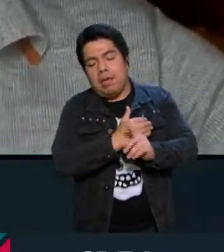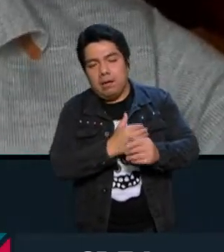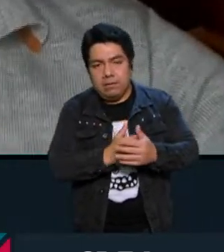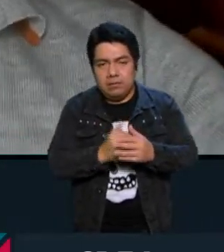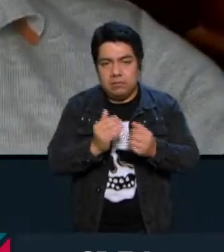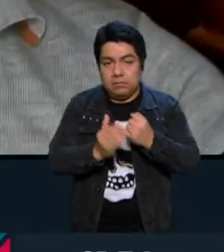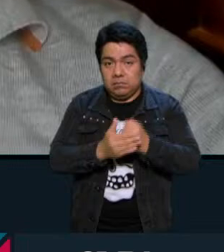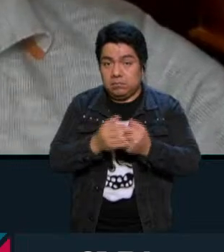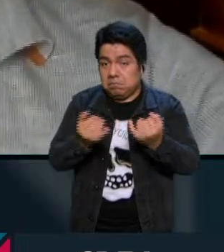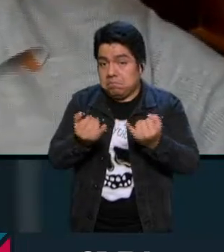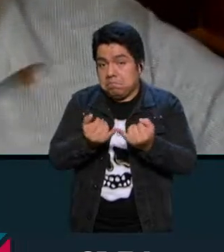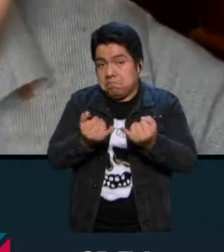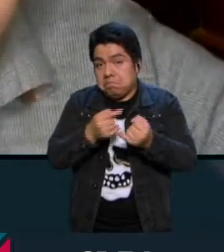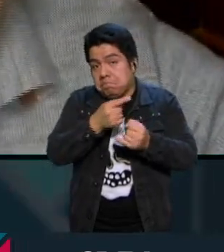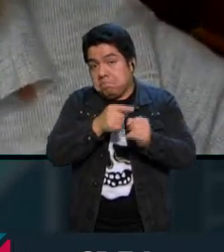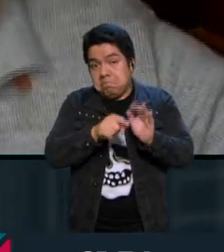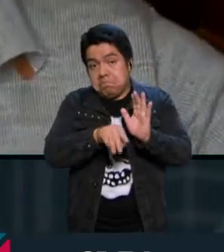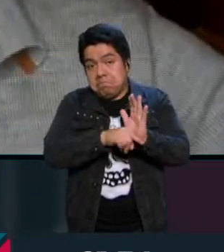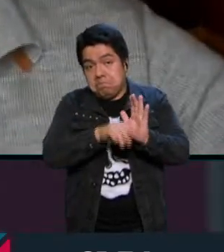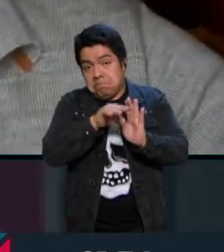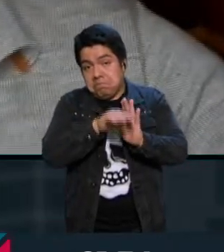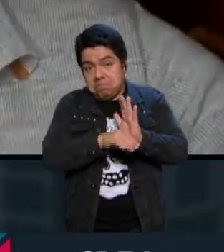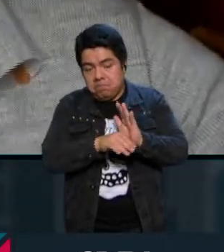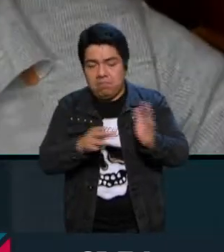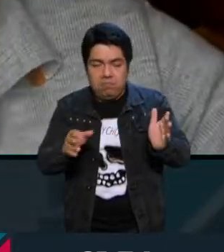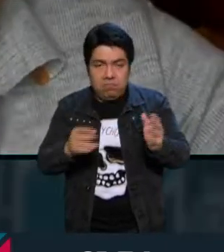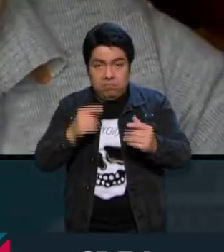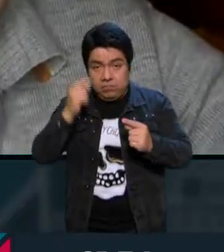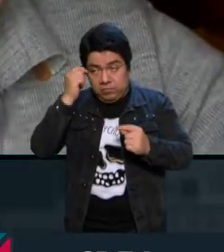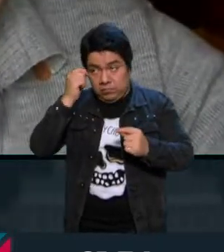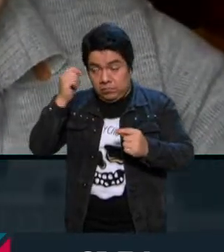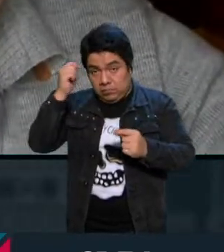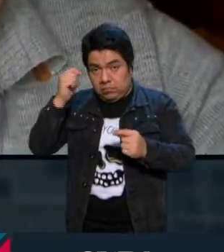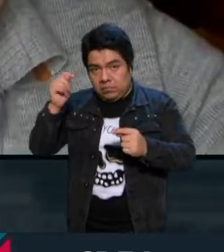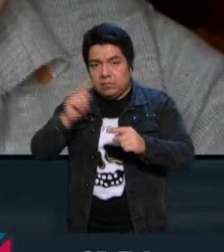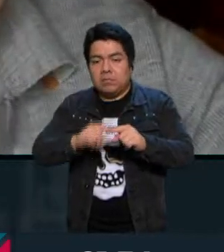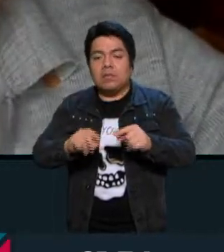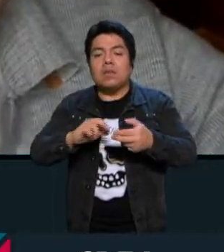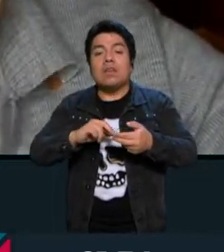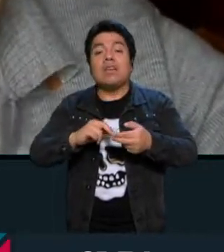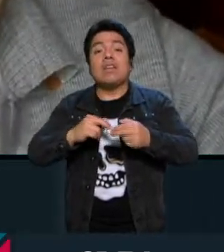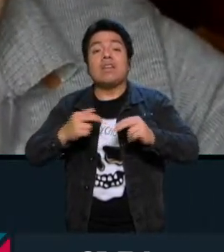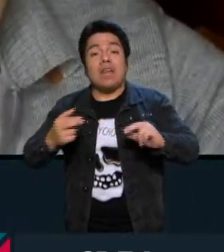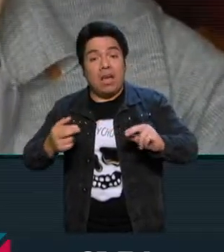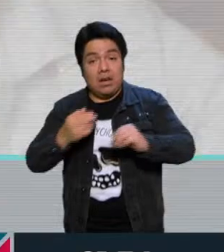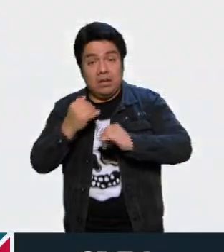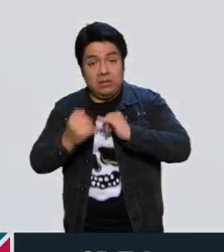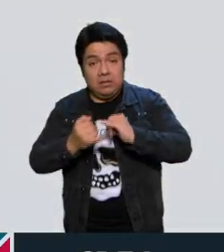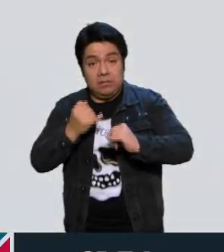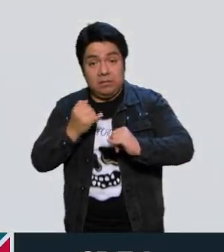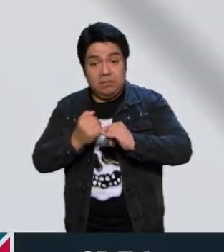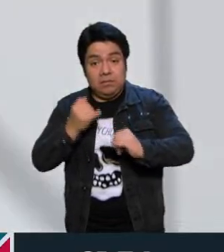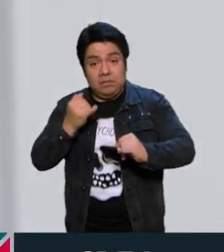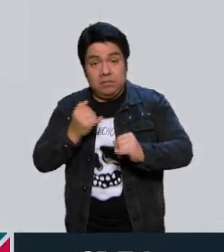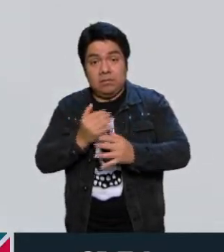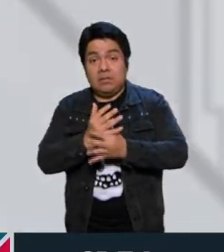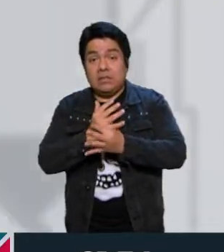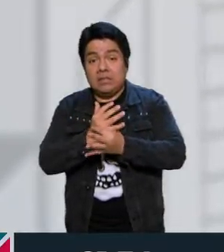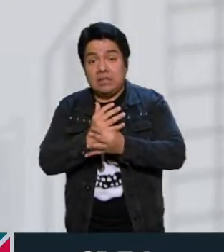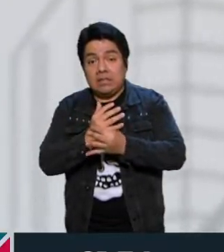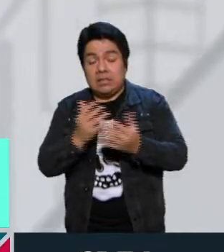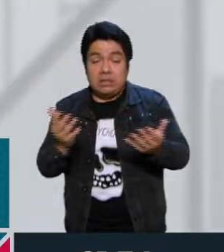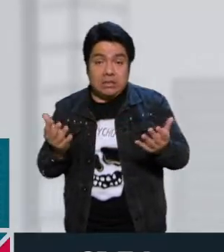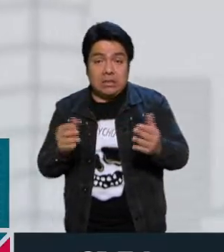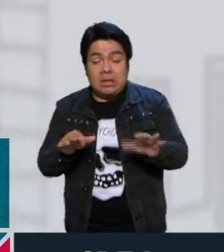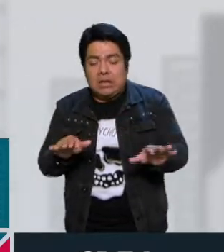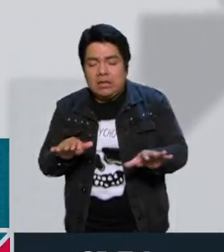verían afectados? Los teóricos de la interdependencia compleja en las relaciones internacionales es lo que afirman, que la misma interdependencia se